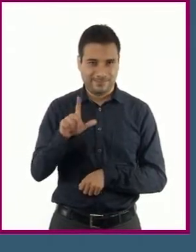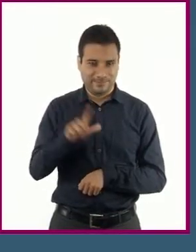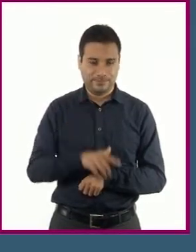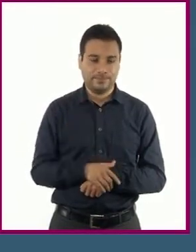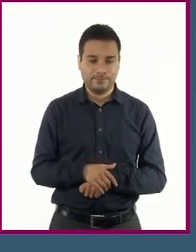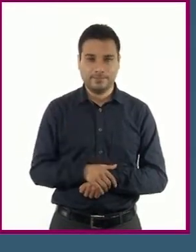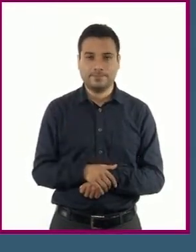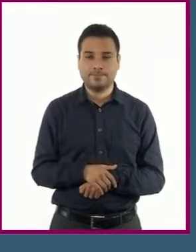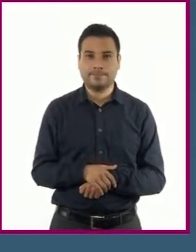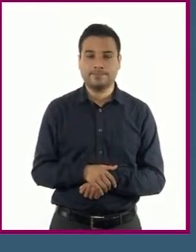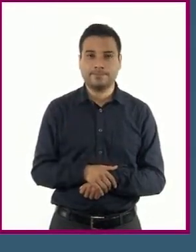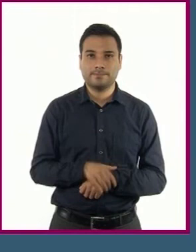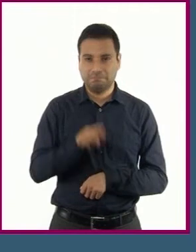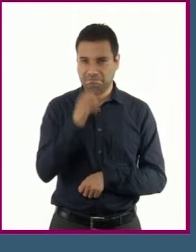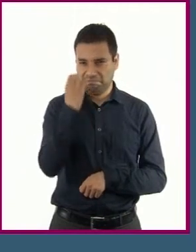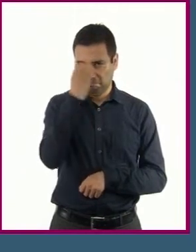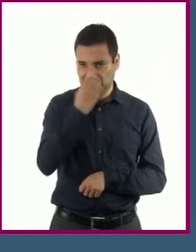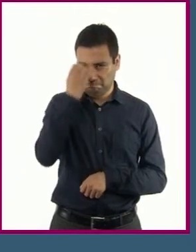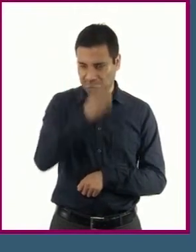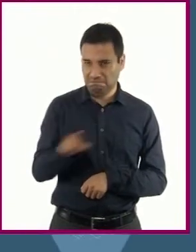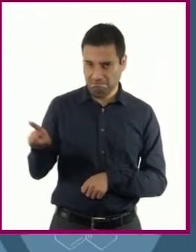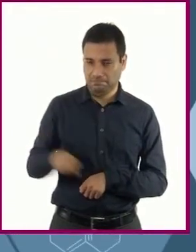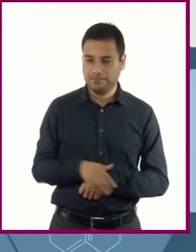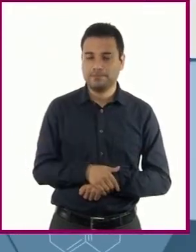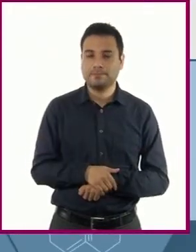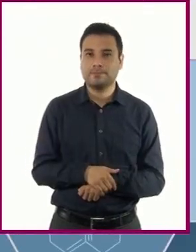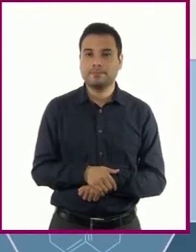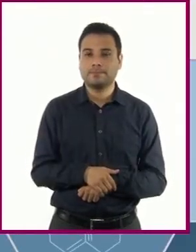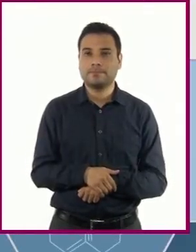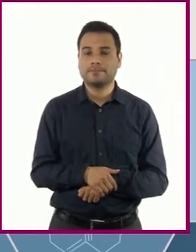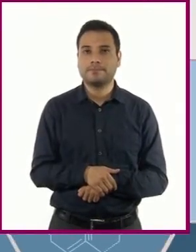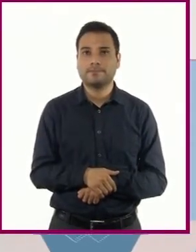calcio. Analicen la respuesta.